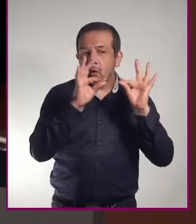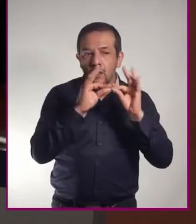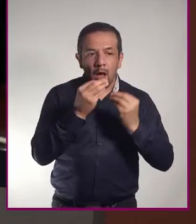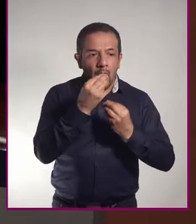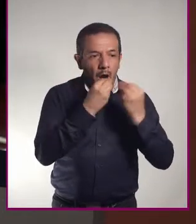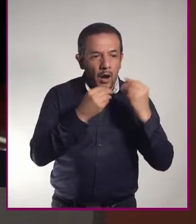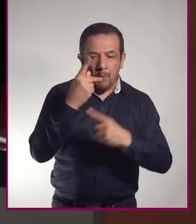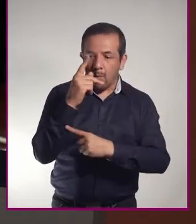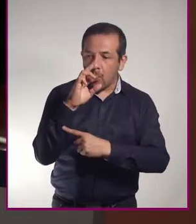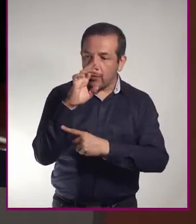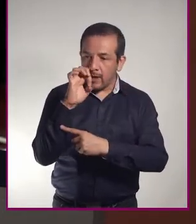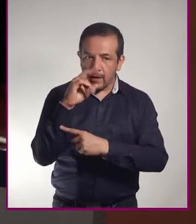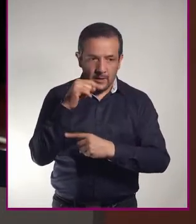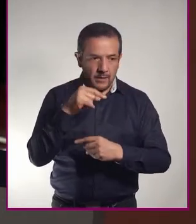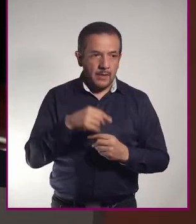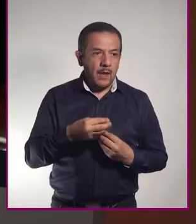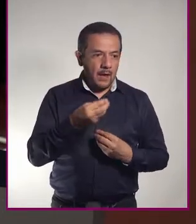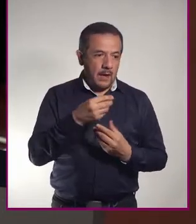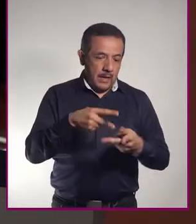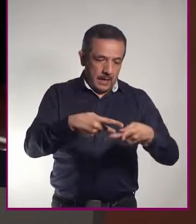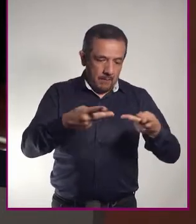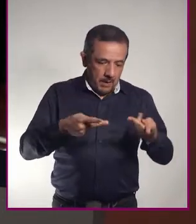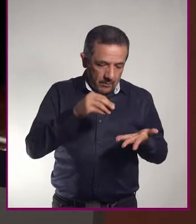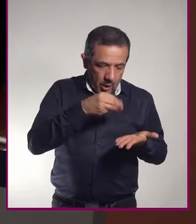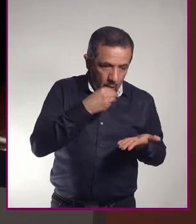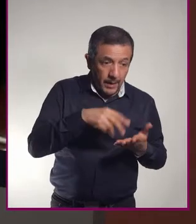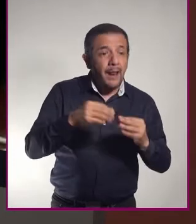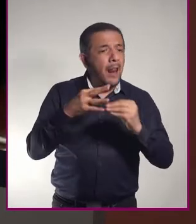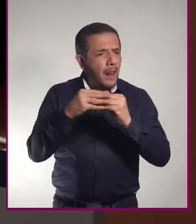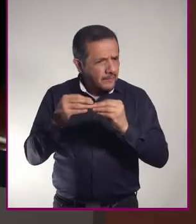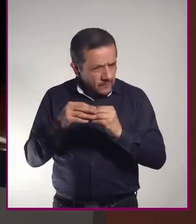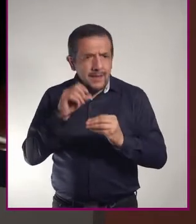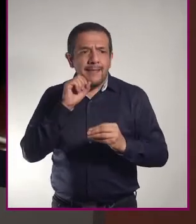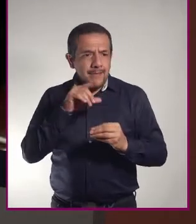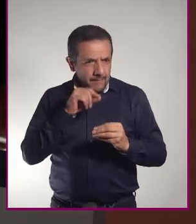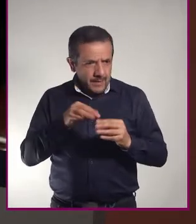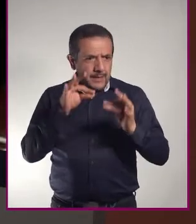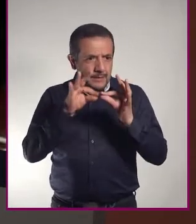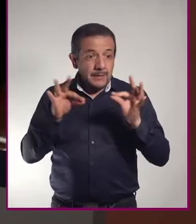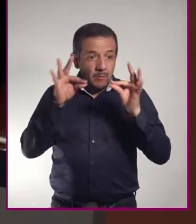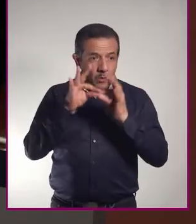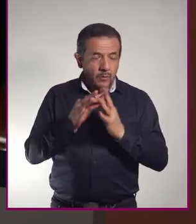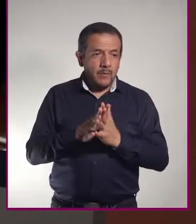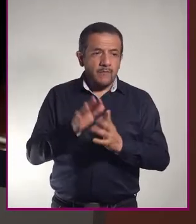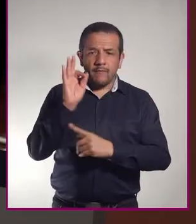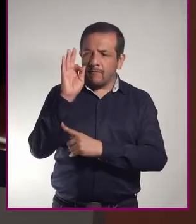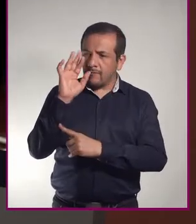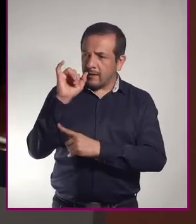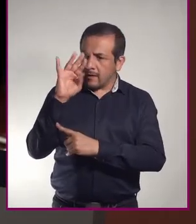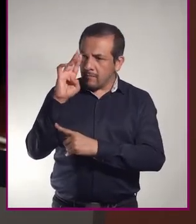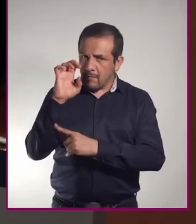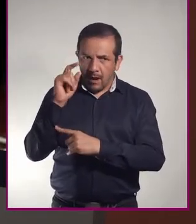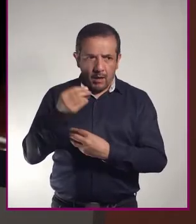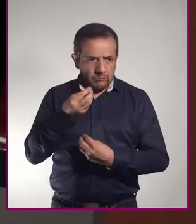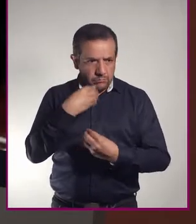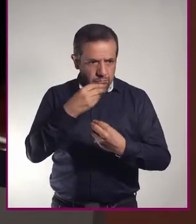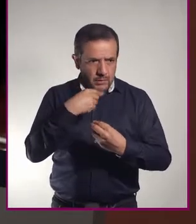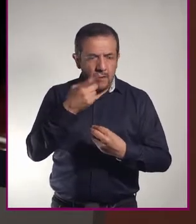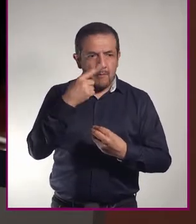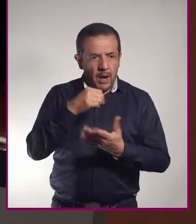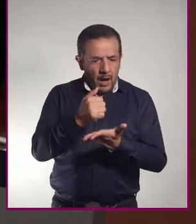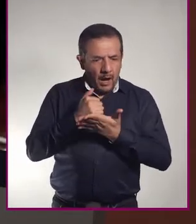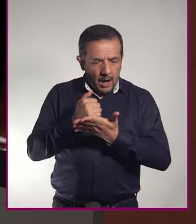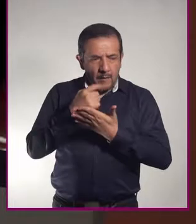de proteína en nuestro plato. Las frutas también aportan fibra y diversos elementos que